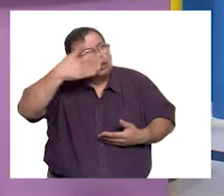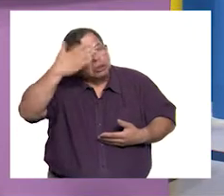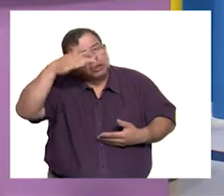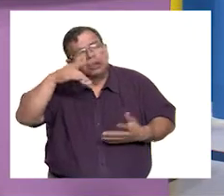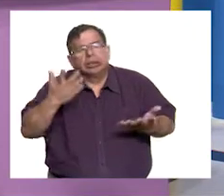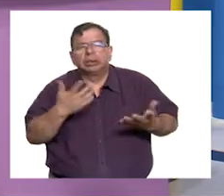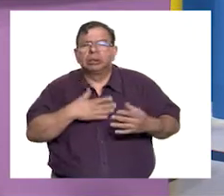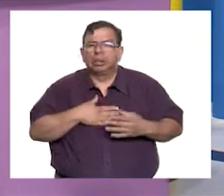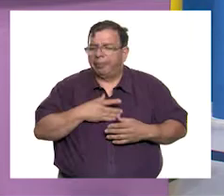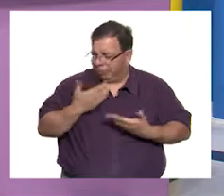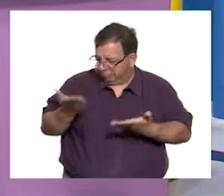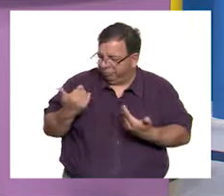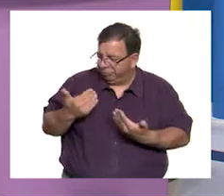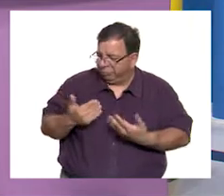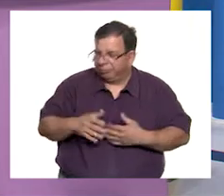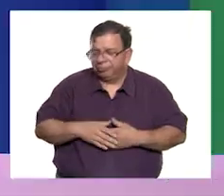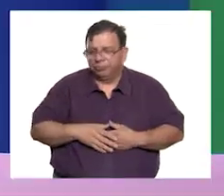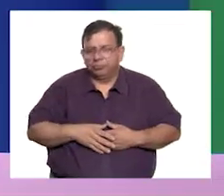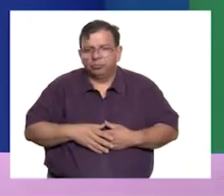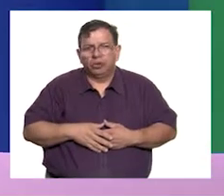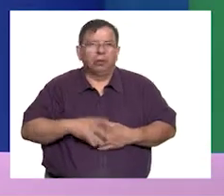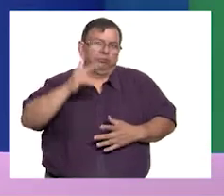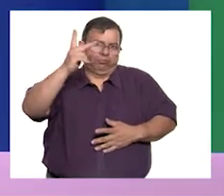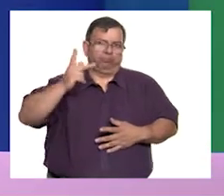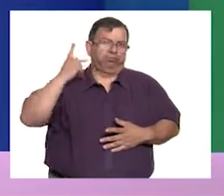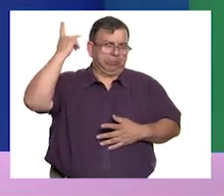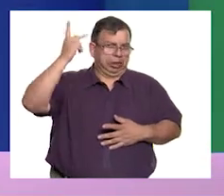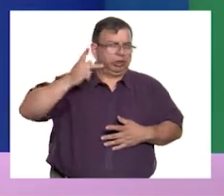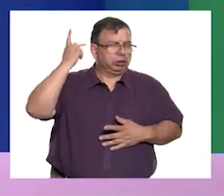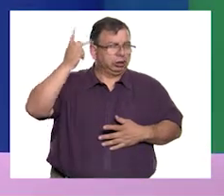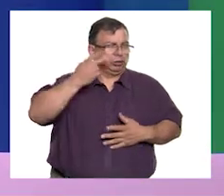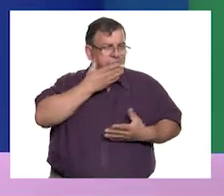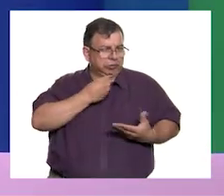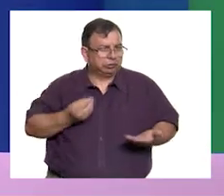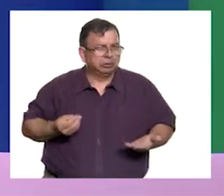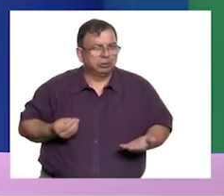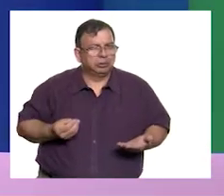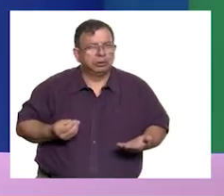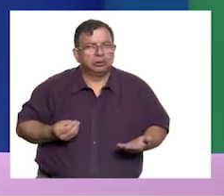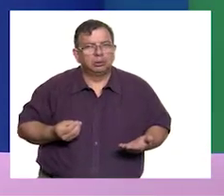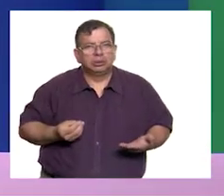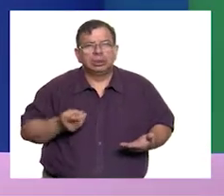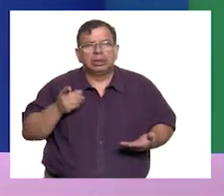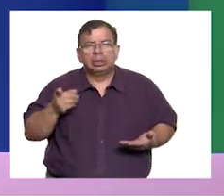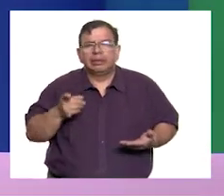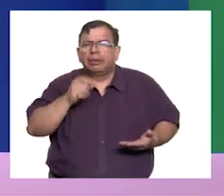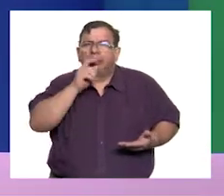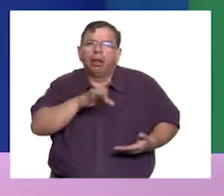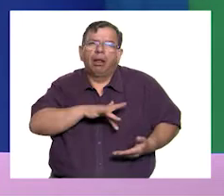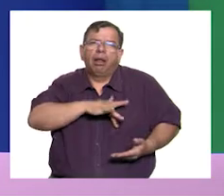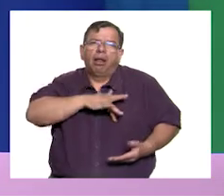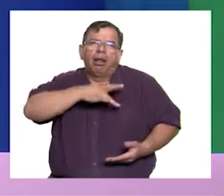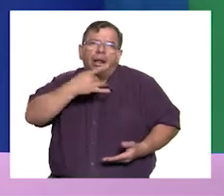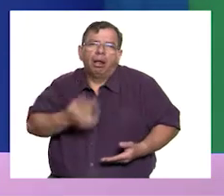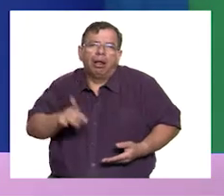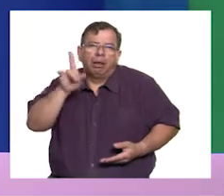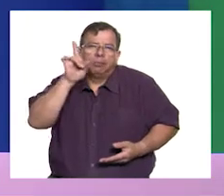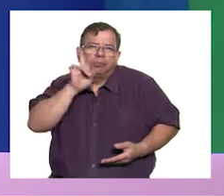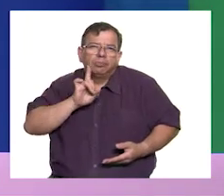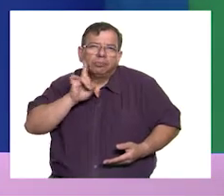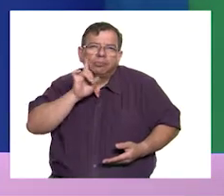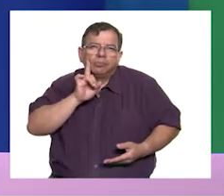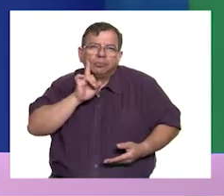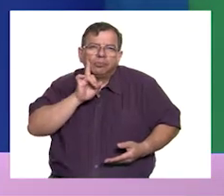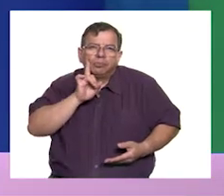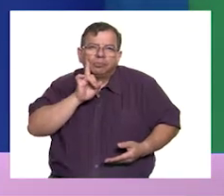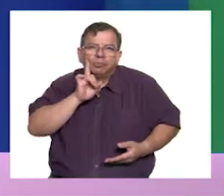sé. A ver, Ton, dinos. Es el príncipe. Y aunque él también se enamora de la muchacha,